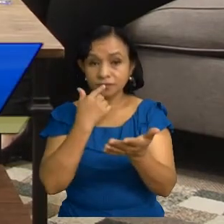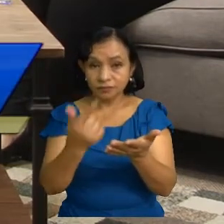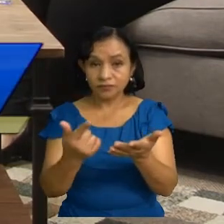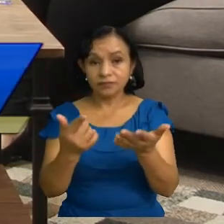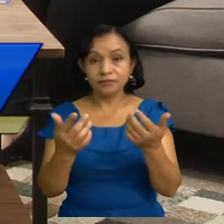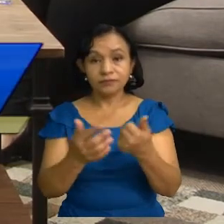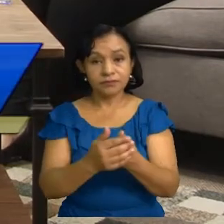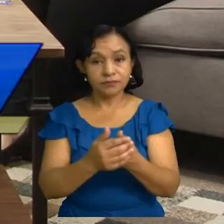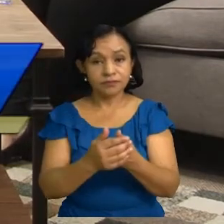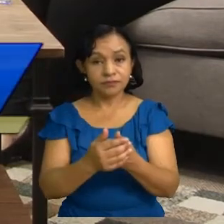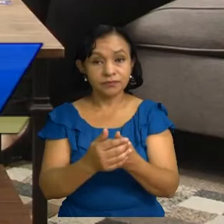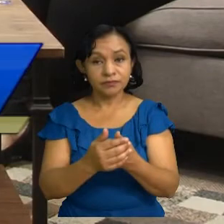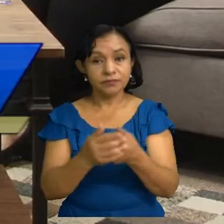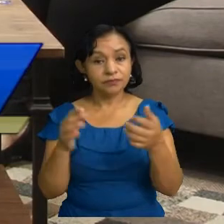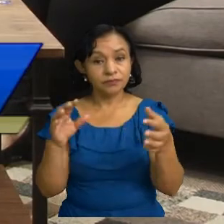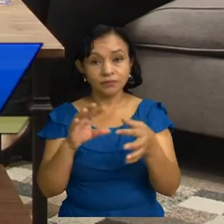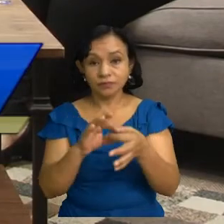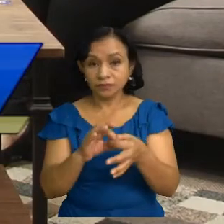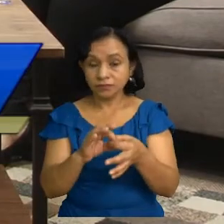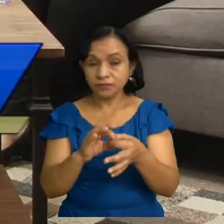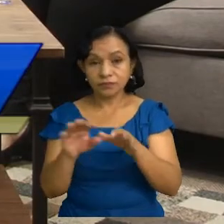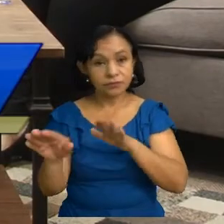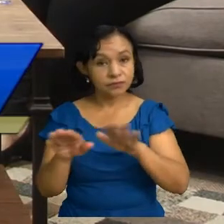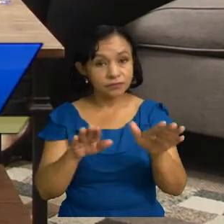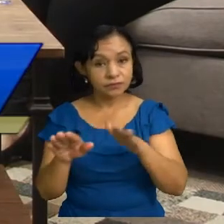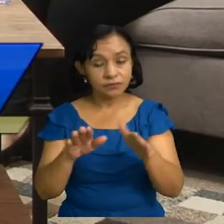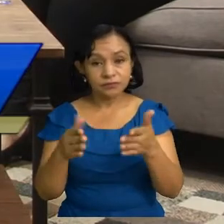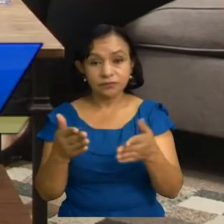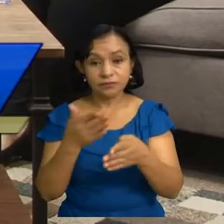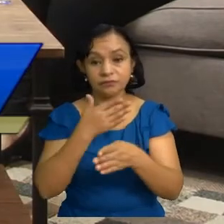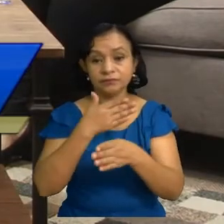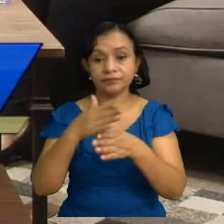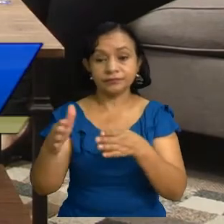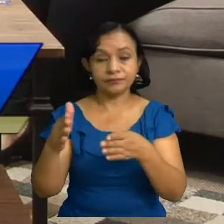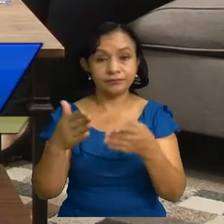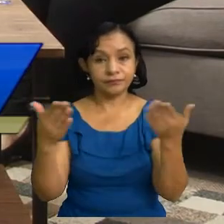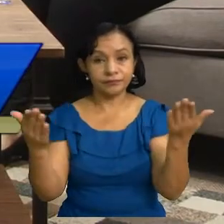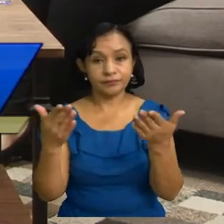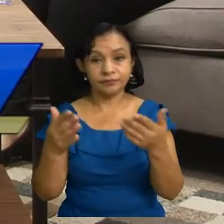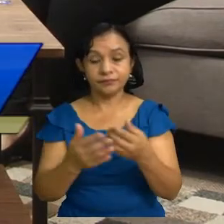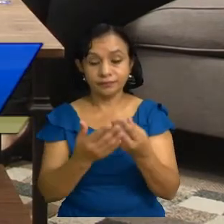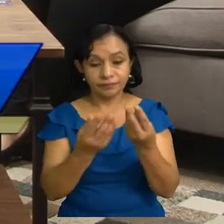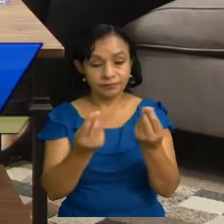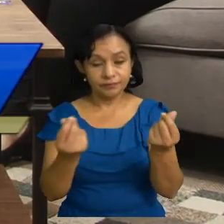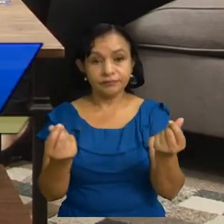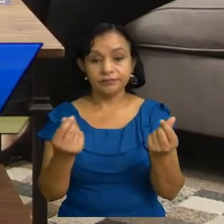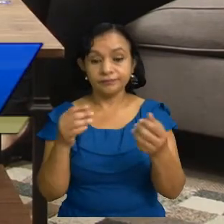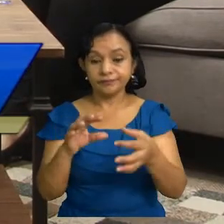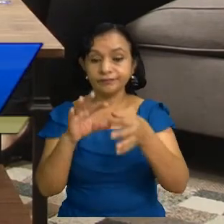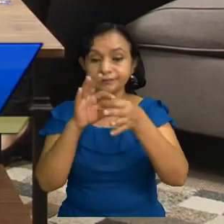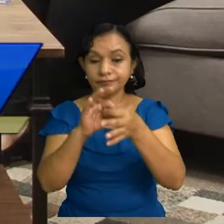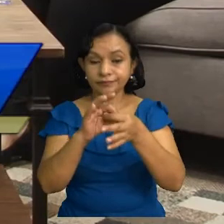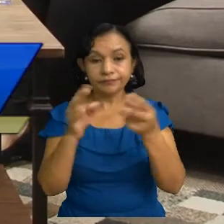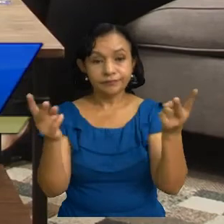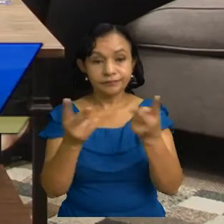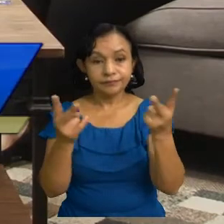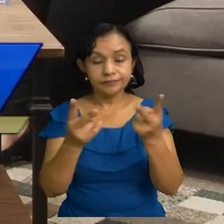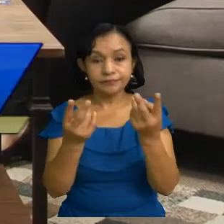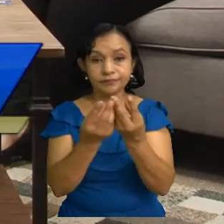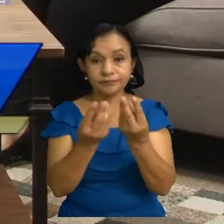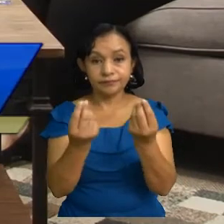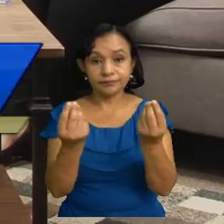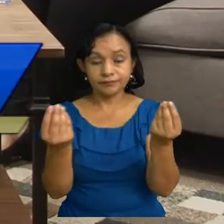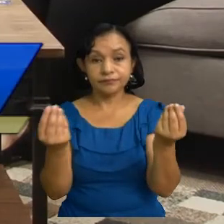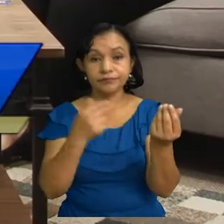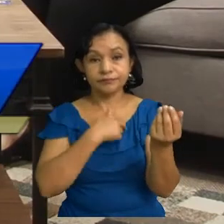nosotros somos parte de ella no puedes sentirte como que son un elemento fuera de ella no sos parte de ella y el lugar